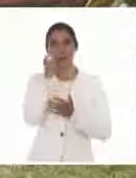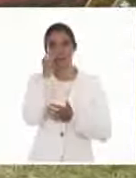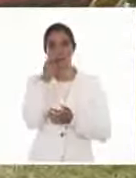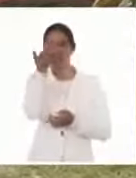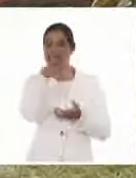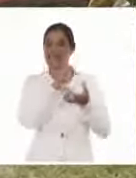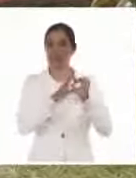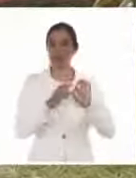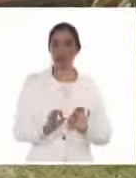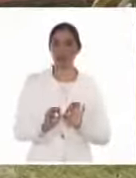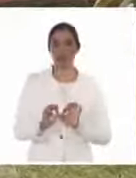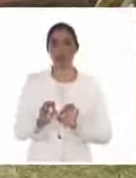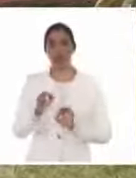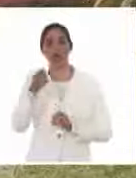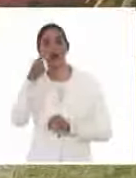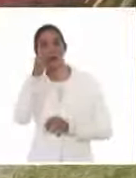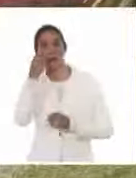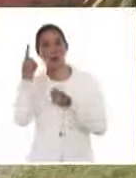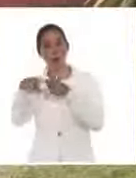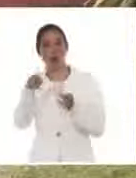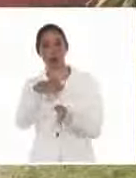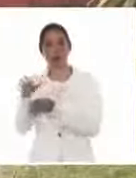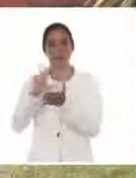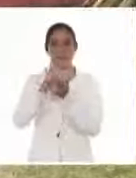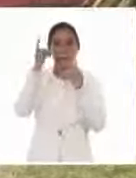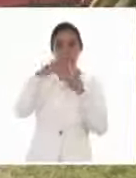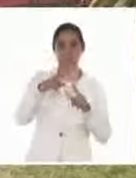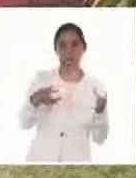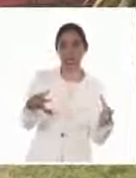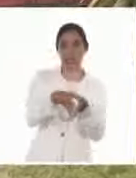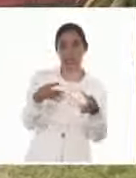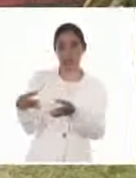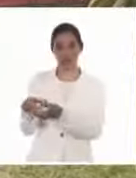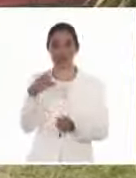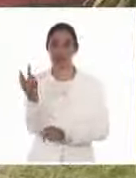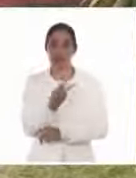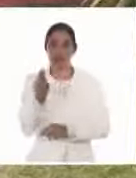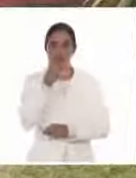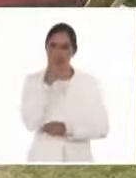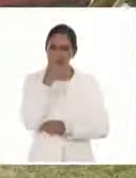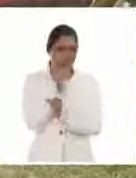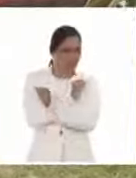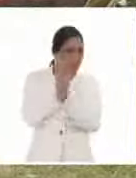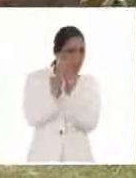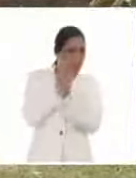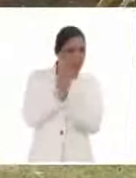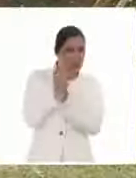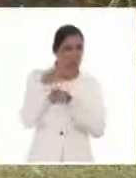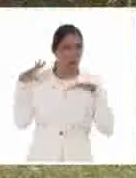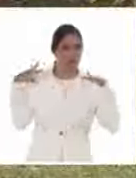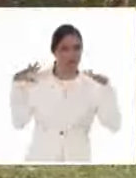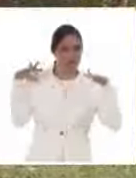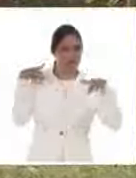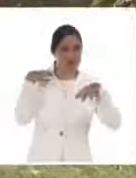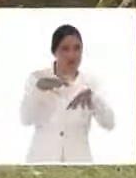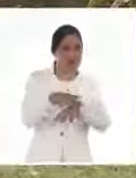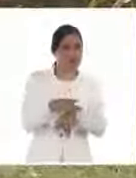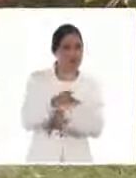Higuera por Matanzas. Aquí desde bien temprano, Junel, te puedo decir que el estadio estaba arrotado. Cerca de